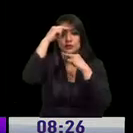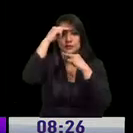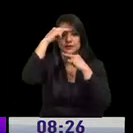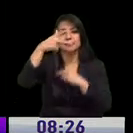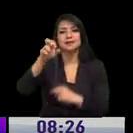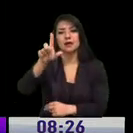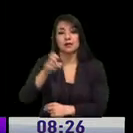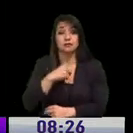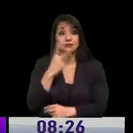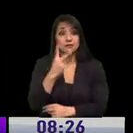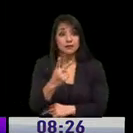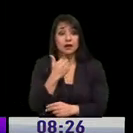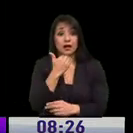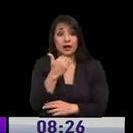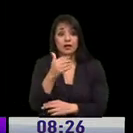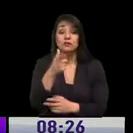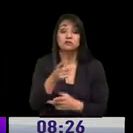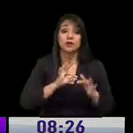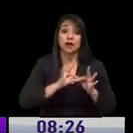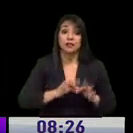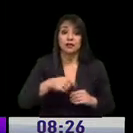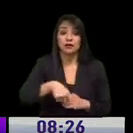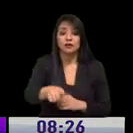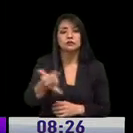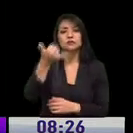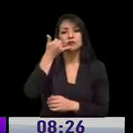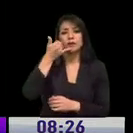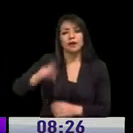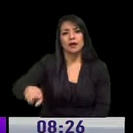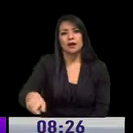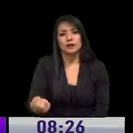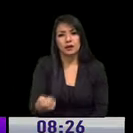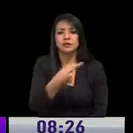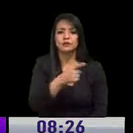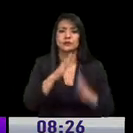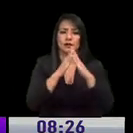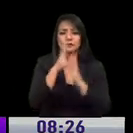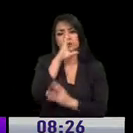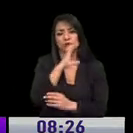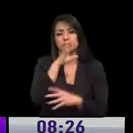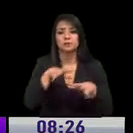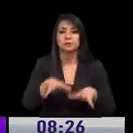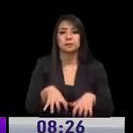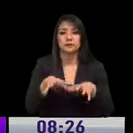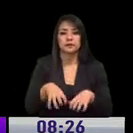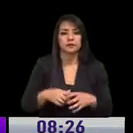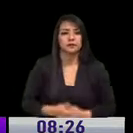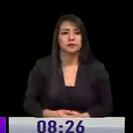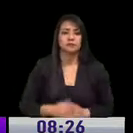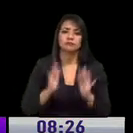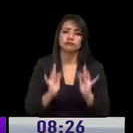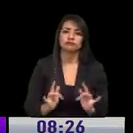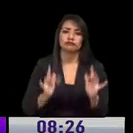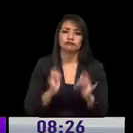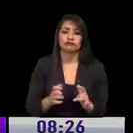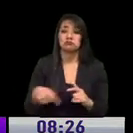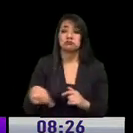Así que si alguien lo ha visto, sector Zavala, llamen al canal, la Chelita o a la casa, lo están buscando este instante. Pobrecito, se